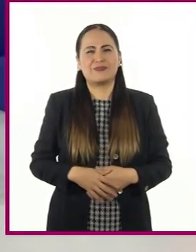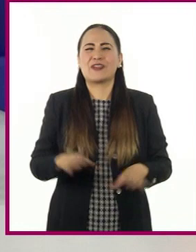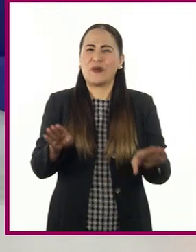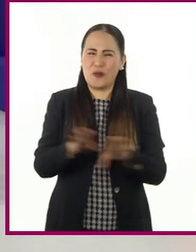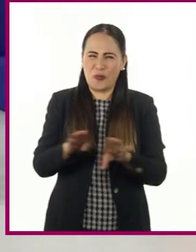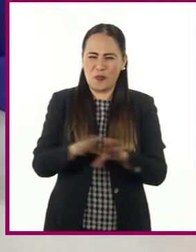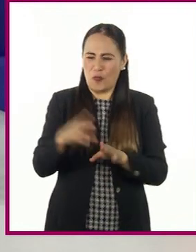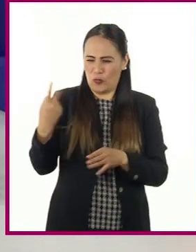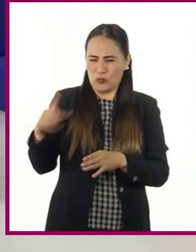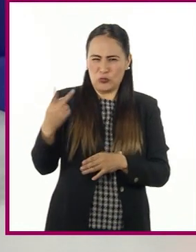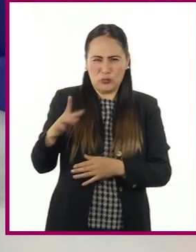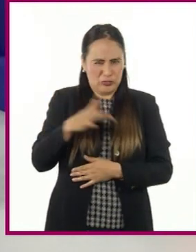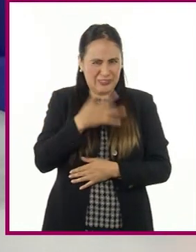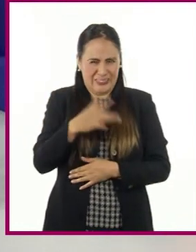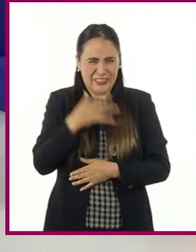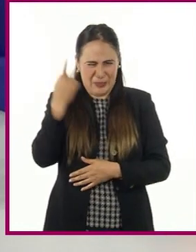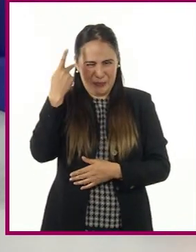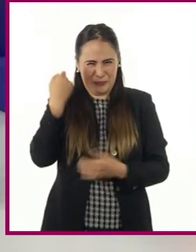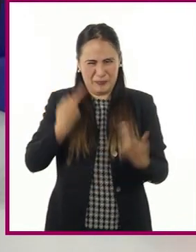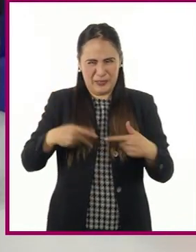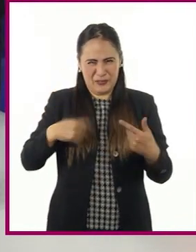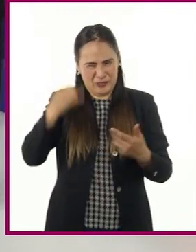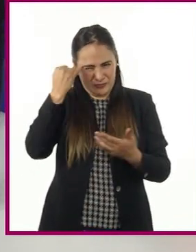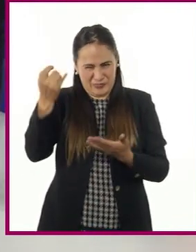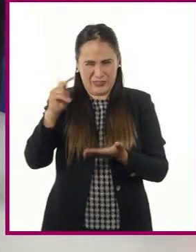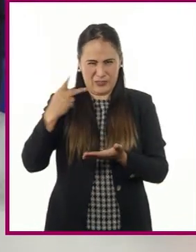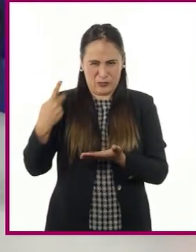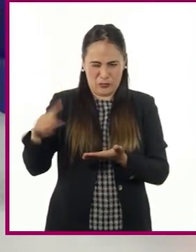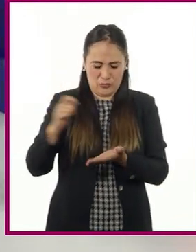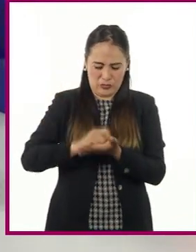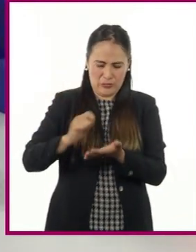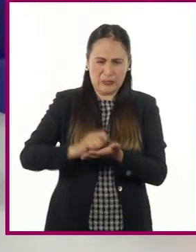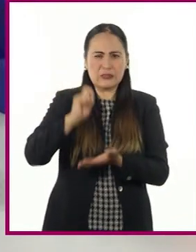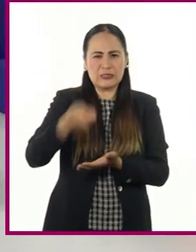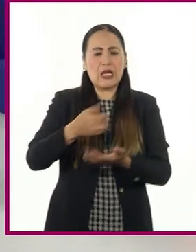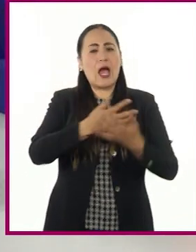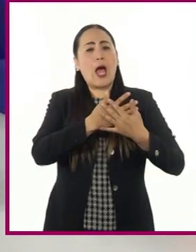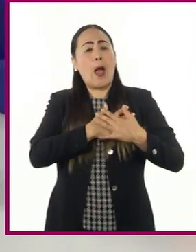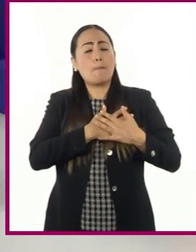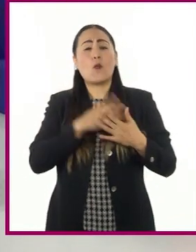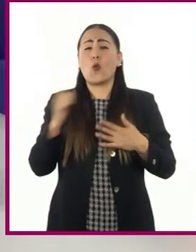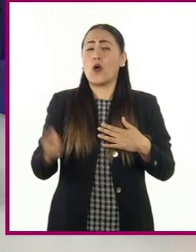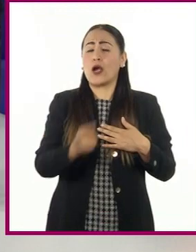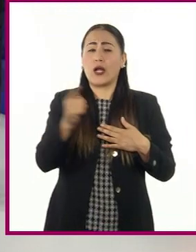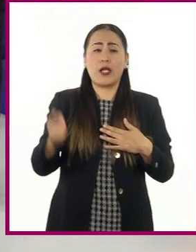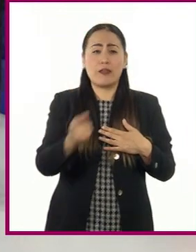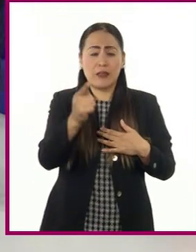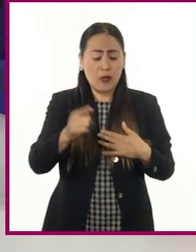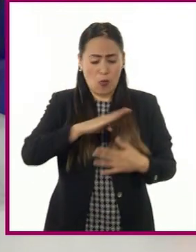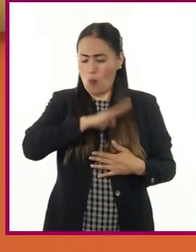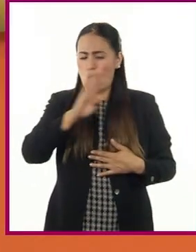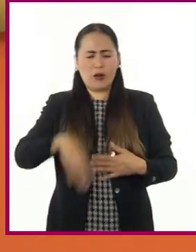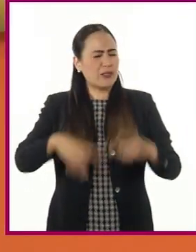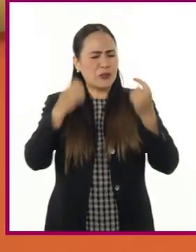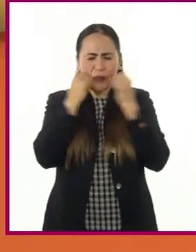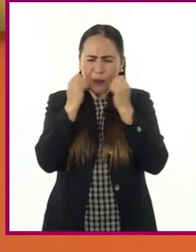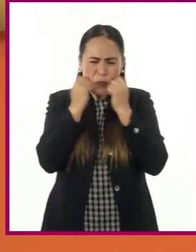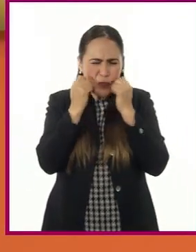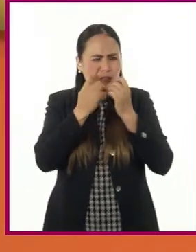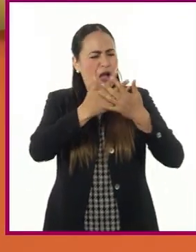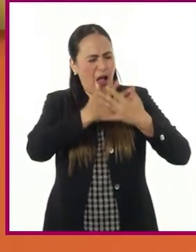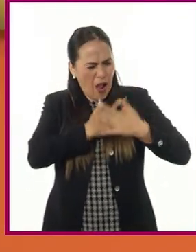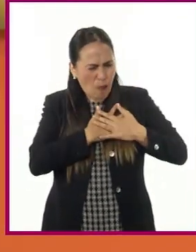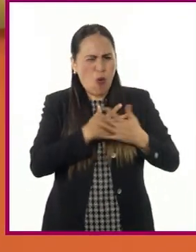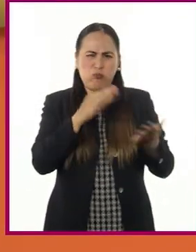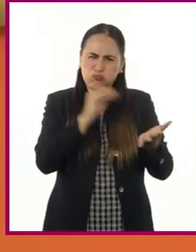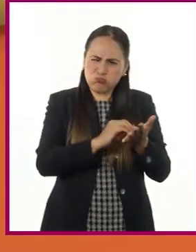su experiencia y habla de un amor eterno, es decir, más allá de la muerte. Describe